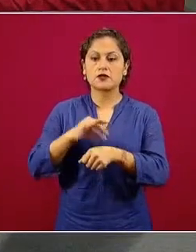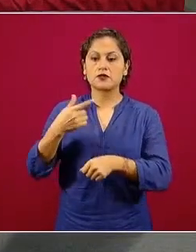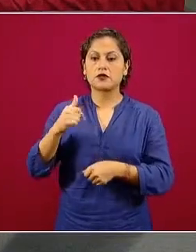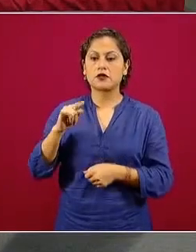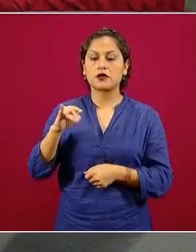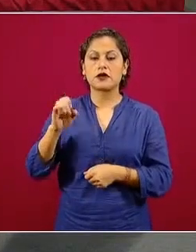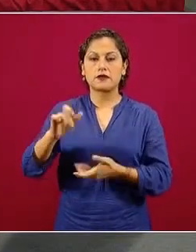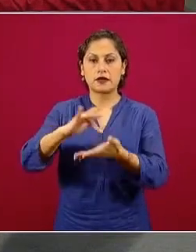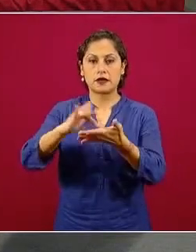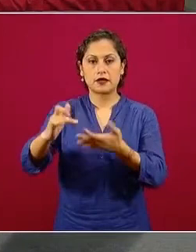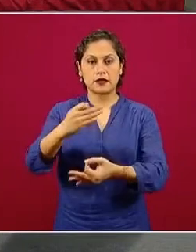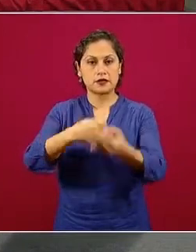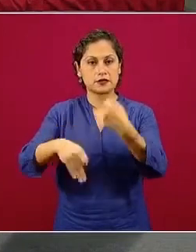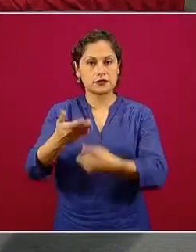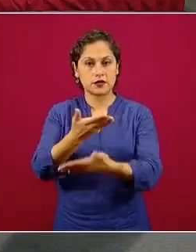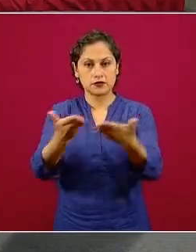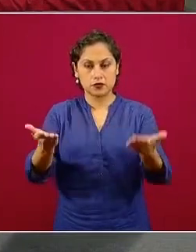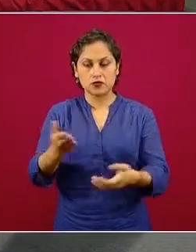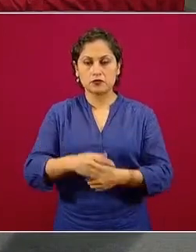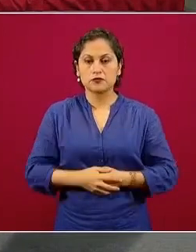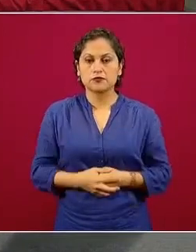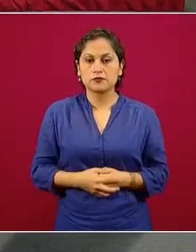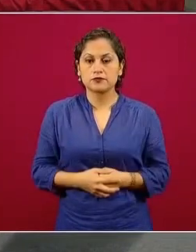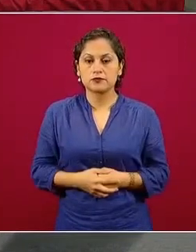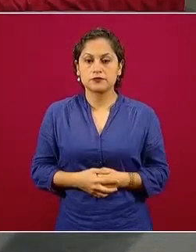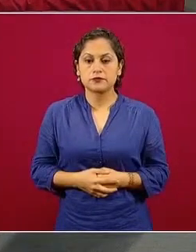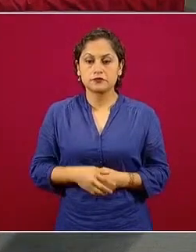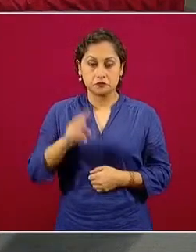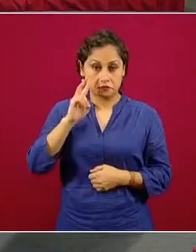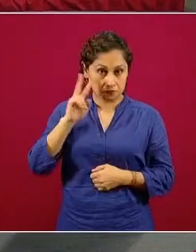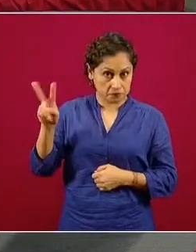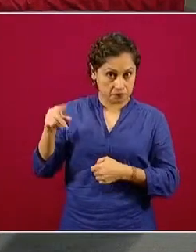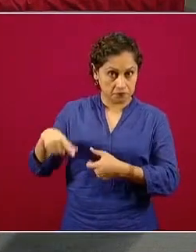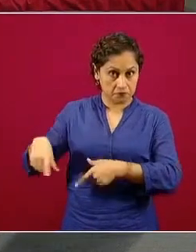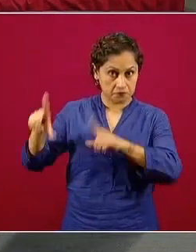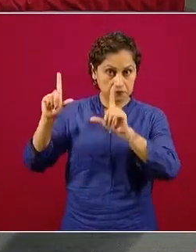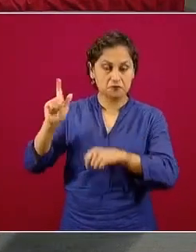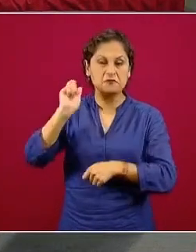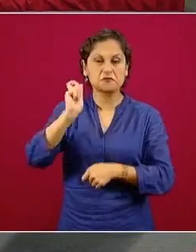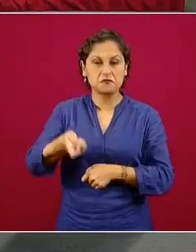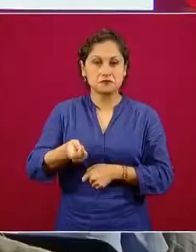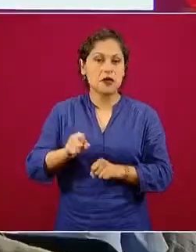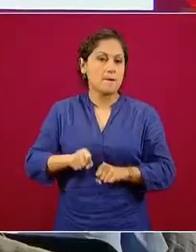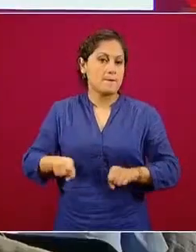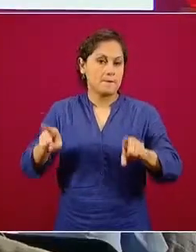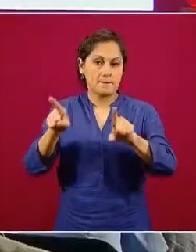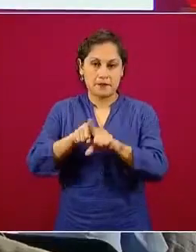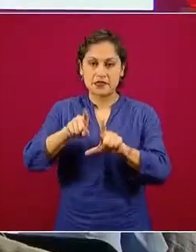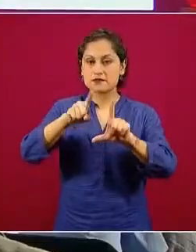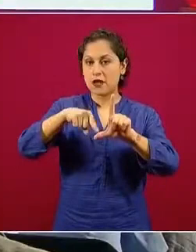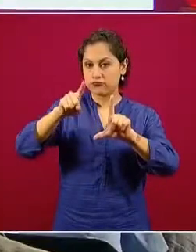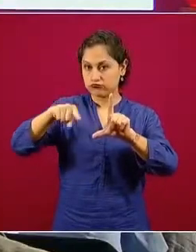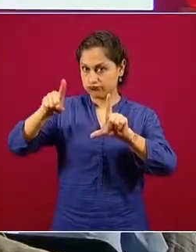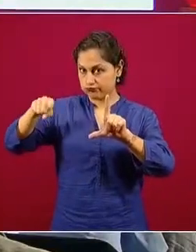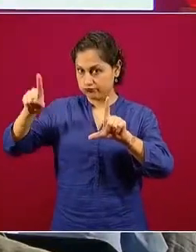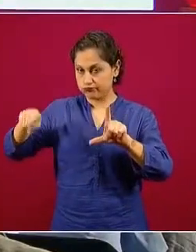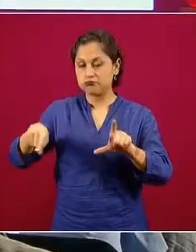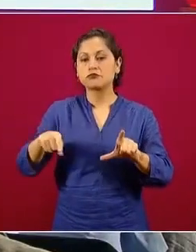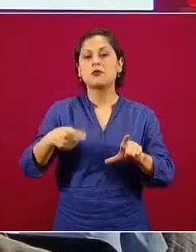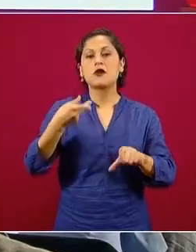y todos podemos ver a continuación es la misma gráfica a partir de